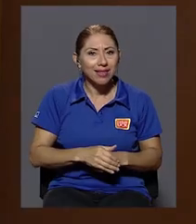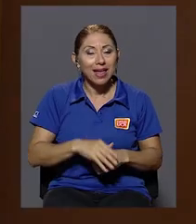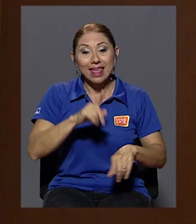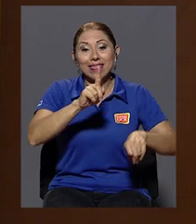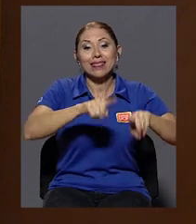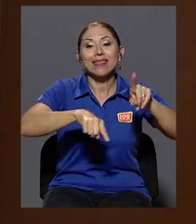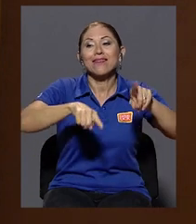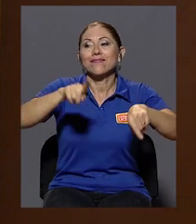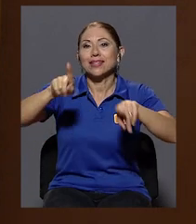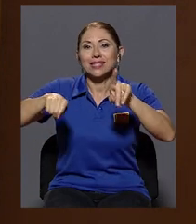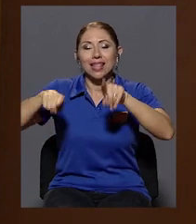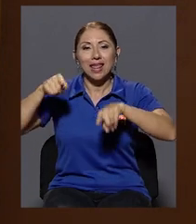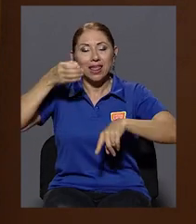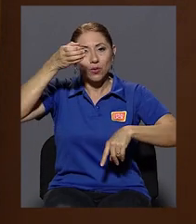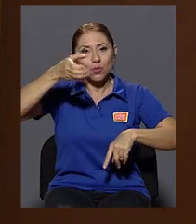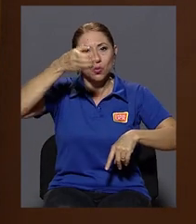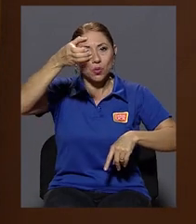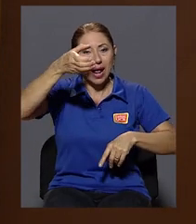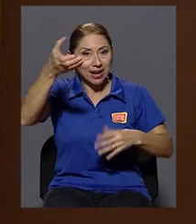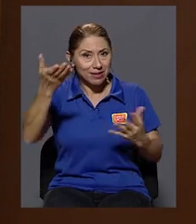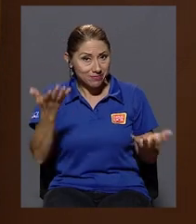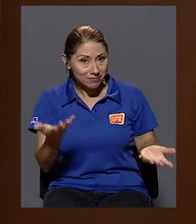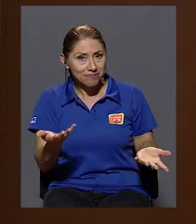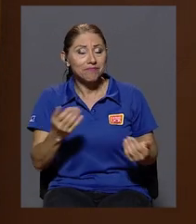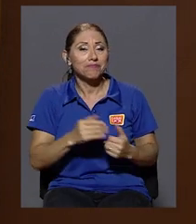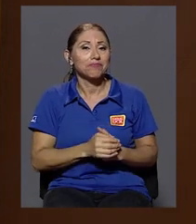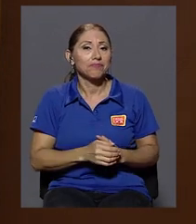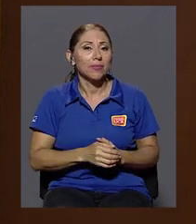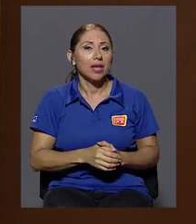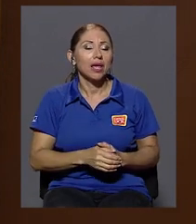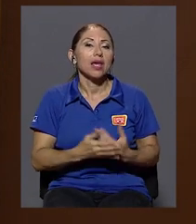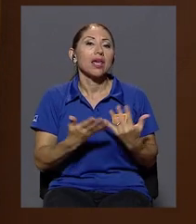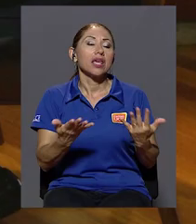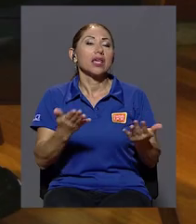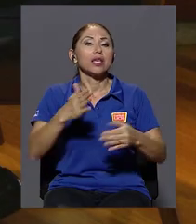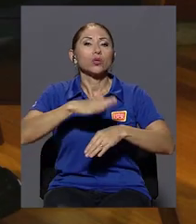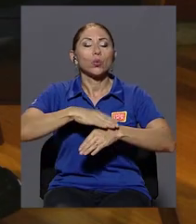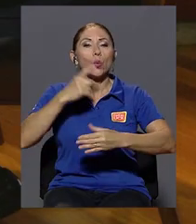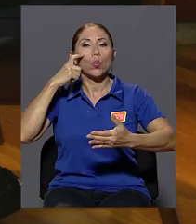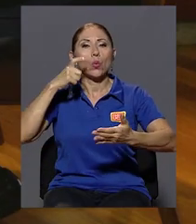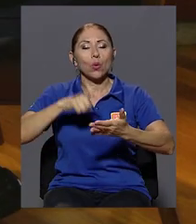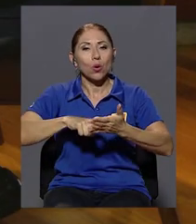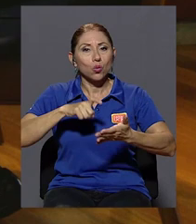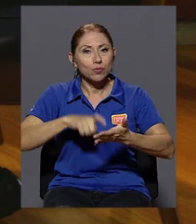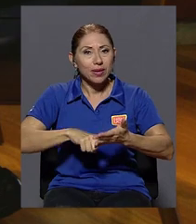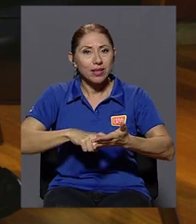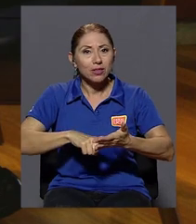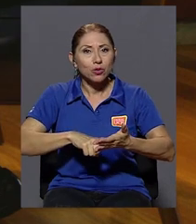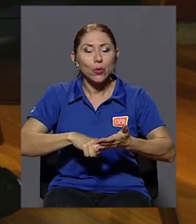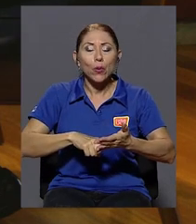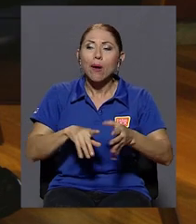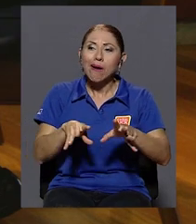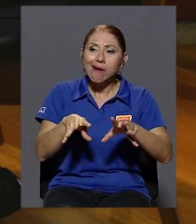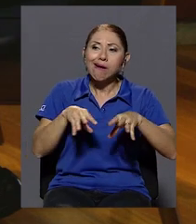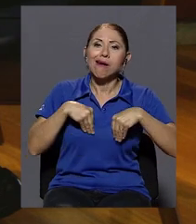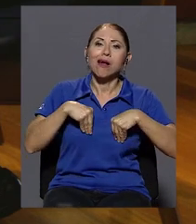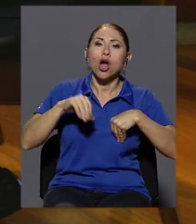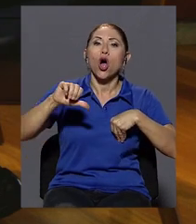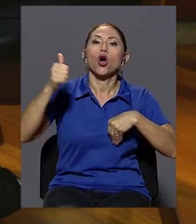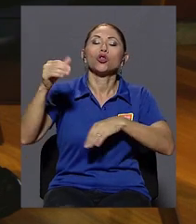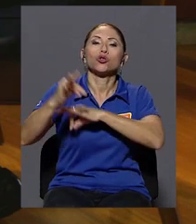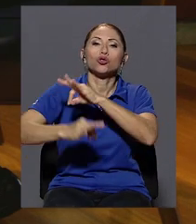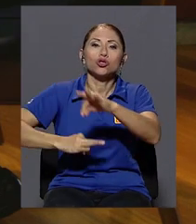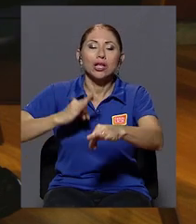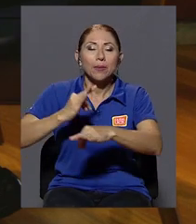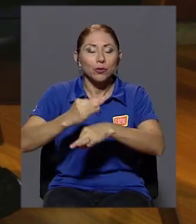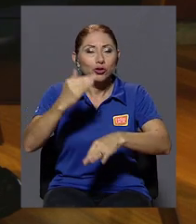multiculturalidad, de diversidad cultural, si queremos decirlo de esta manera, y del reconocimiento de otros